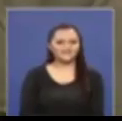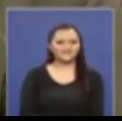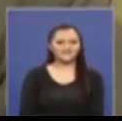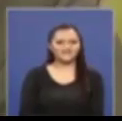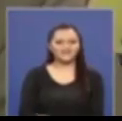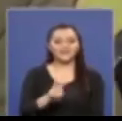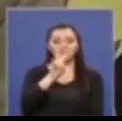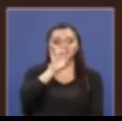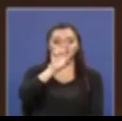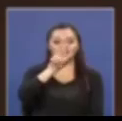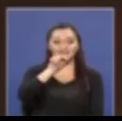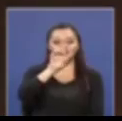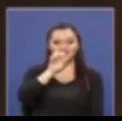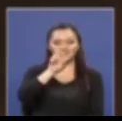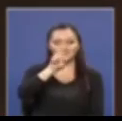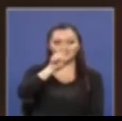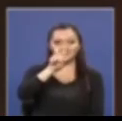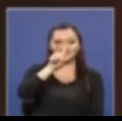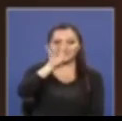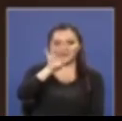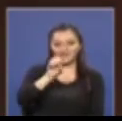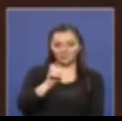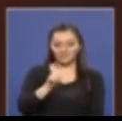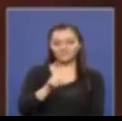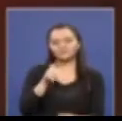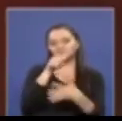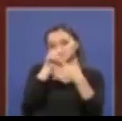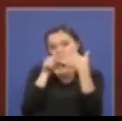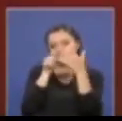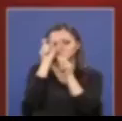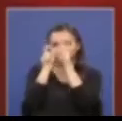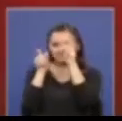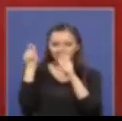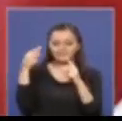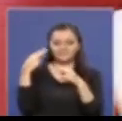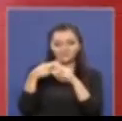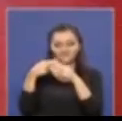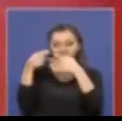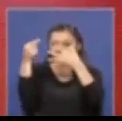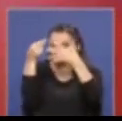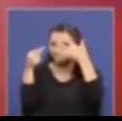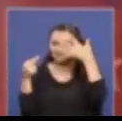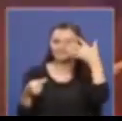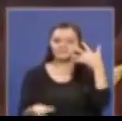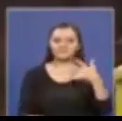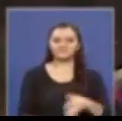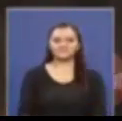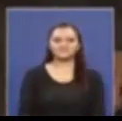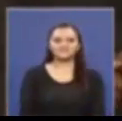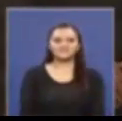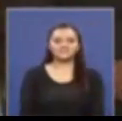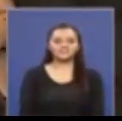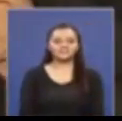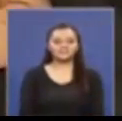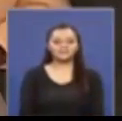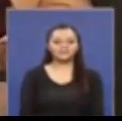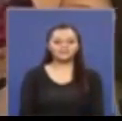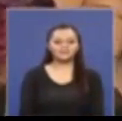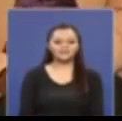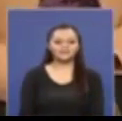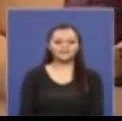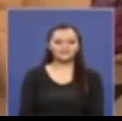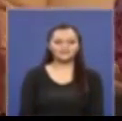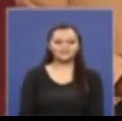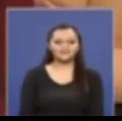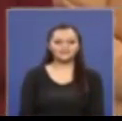Vicente Rebelo, Judy Enrique, Luis Lomas, Leonardo Lomas, Ritardina Carrera, Marcia Rebelo, de danza, me dicen que es. Ya mismo nos llegan